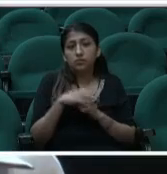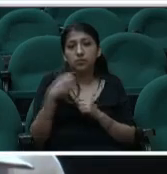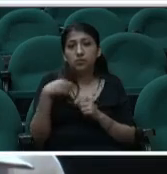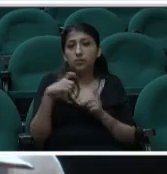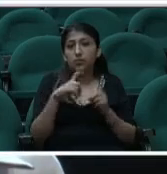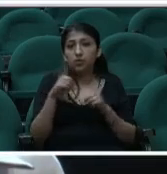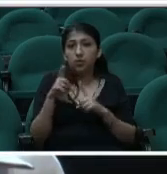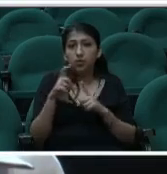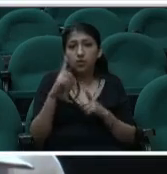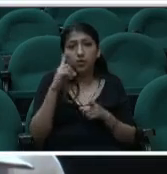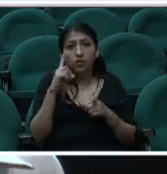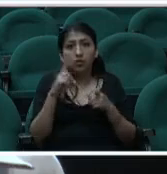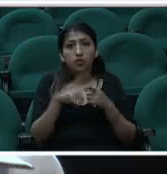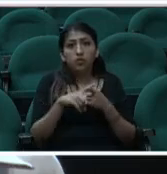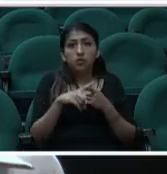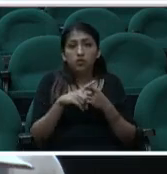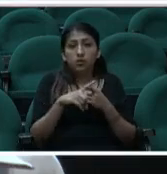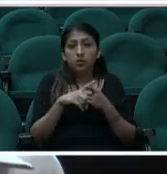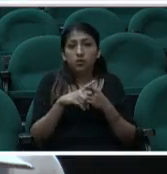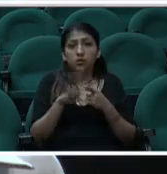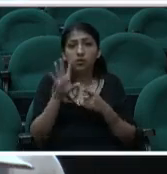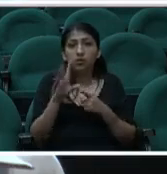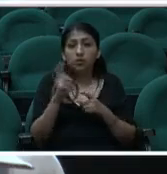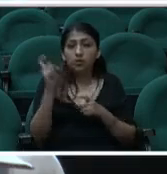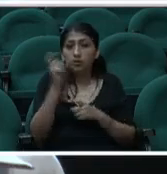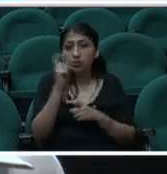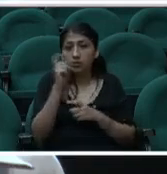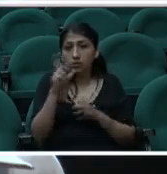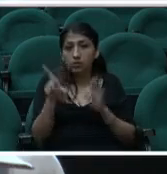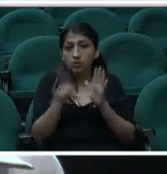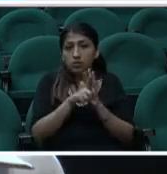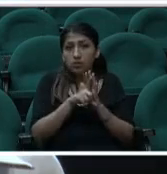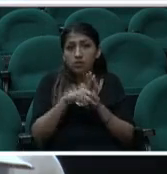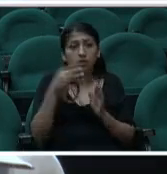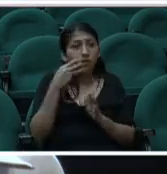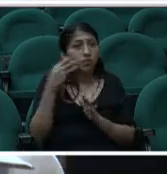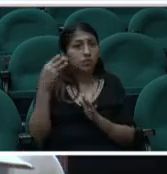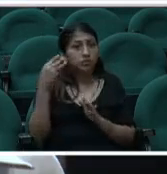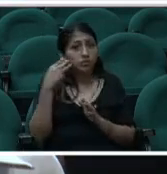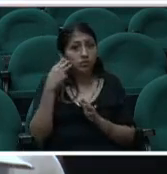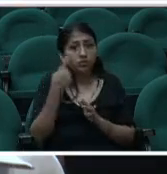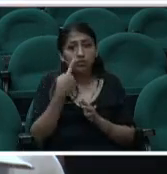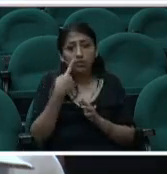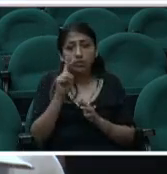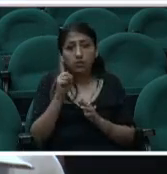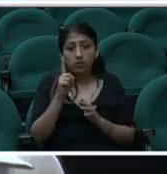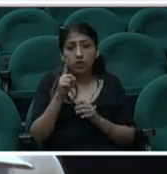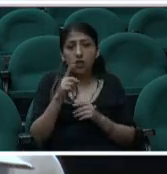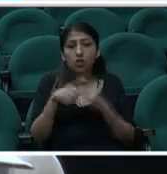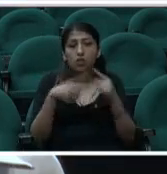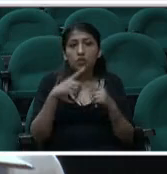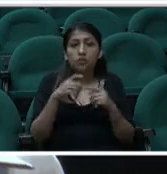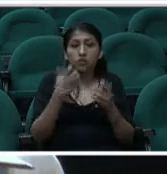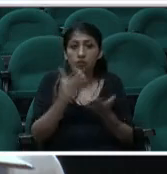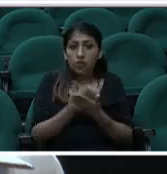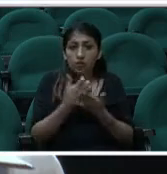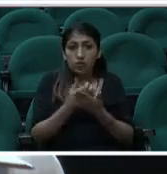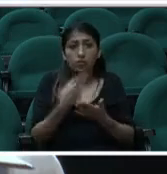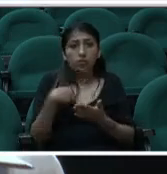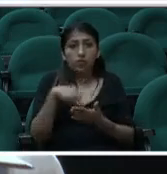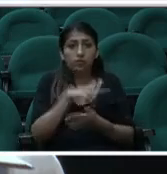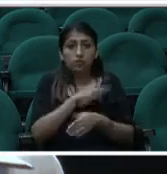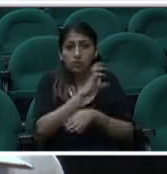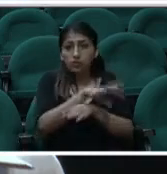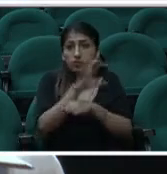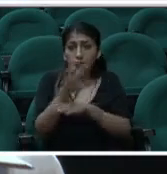hemos coincidido en que es necesario el reglamento de la ley amazónica para reactivar la economía en nuestras